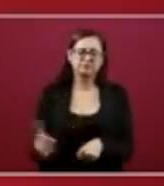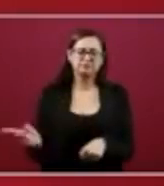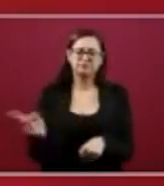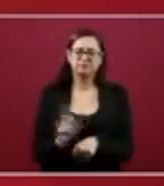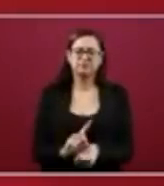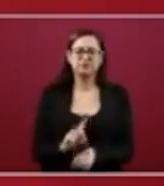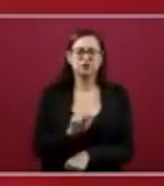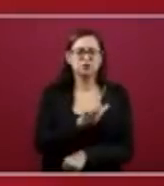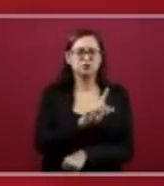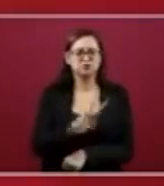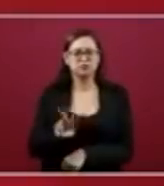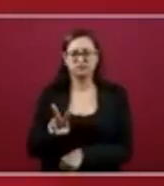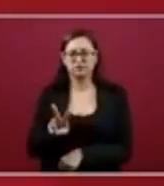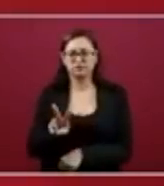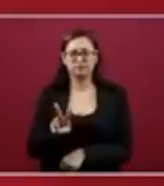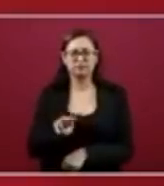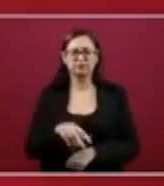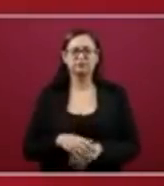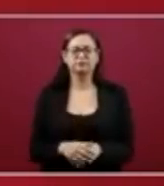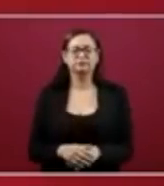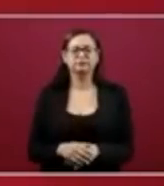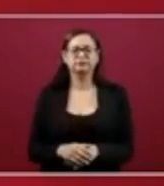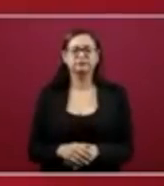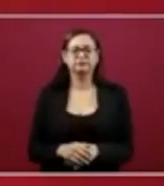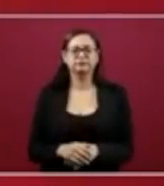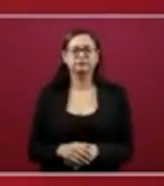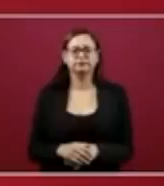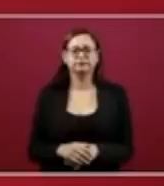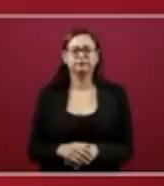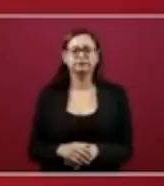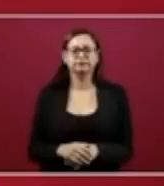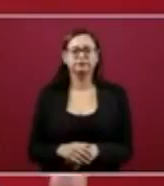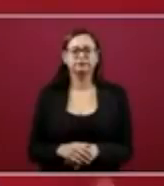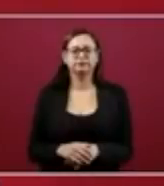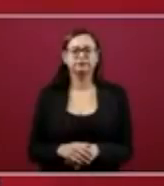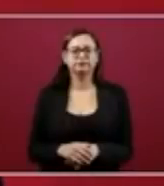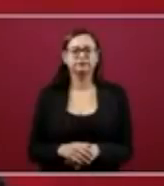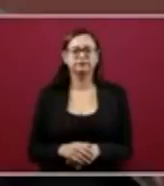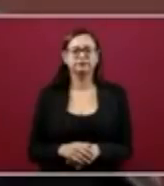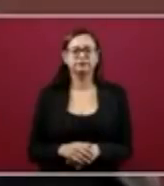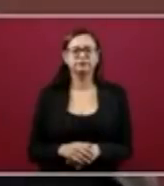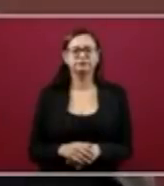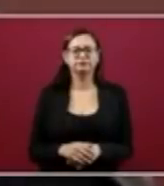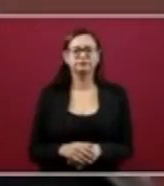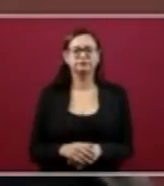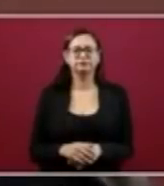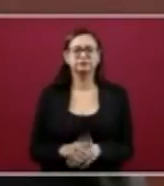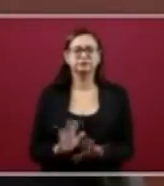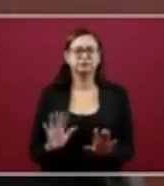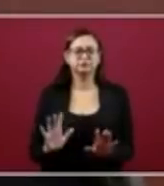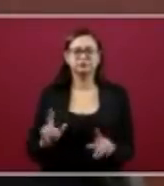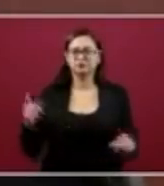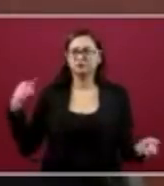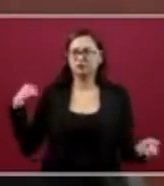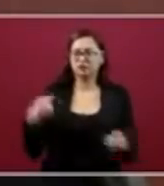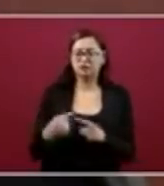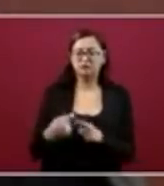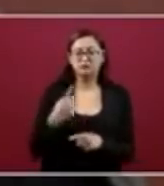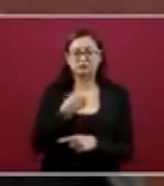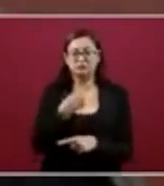desea o no que continúe al mando del gobierno federal. No son estos 100 días